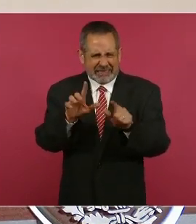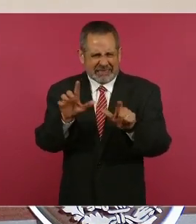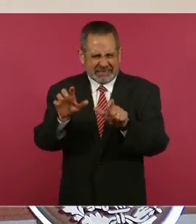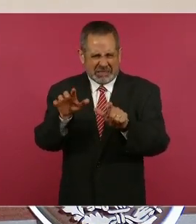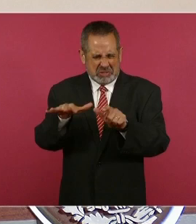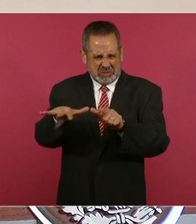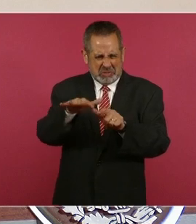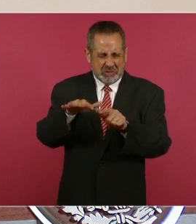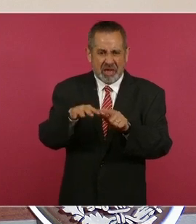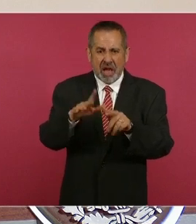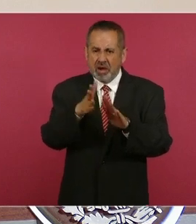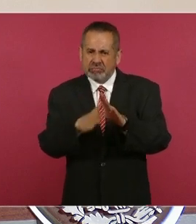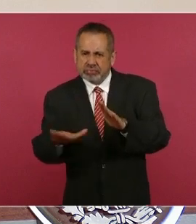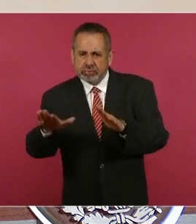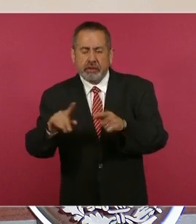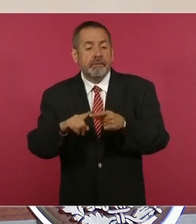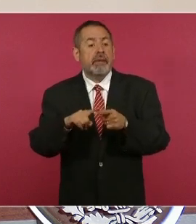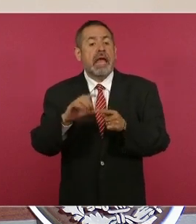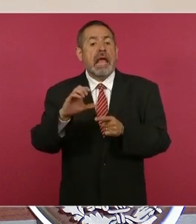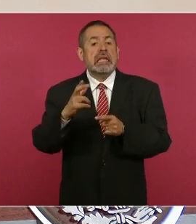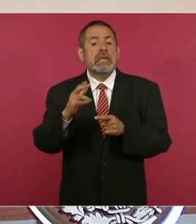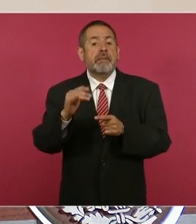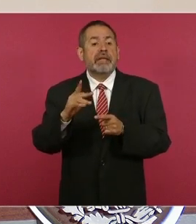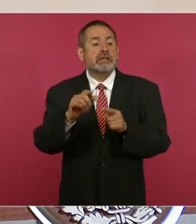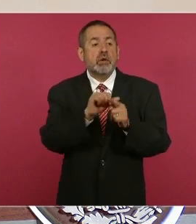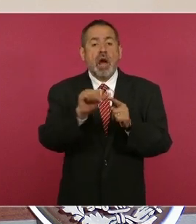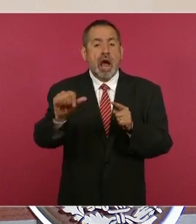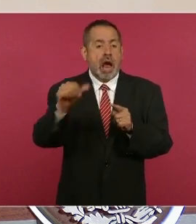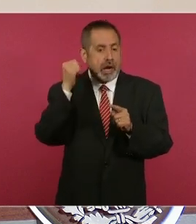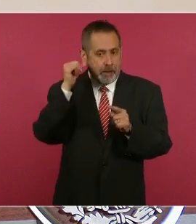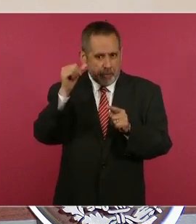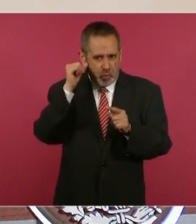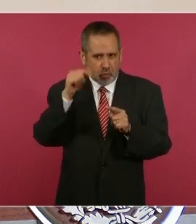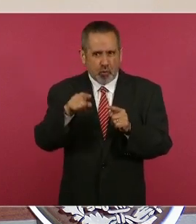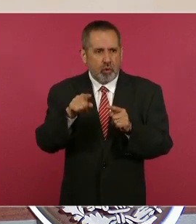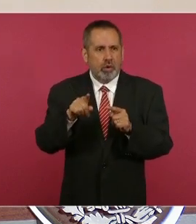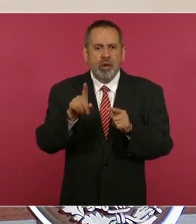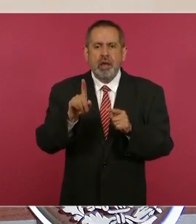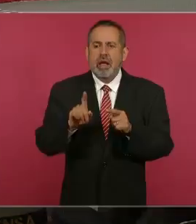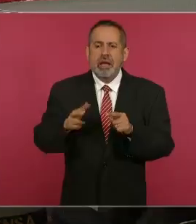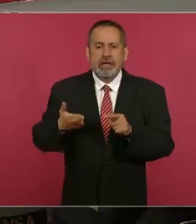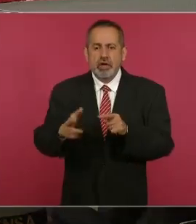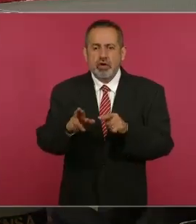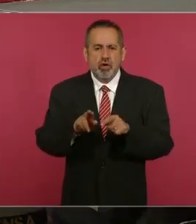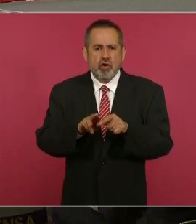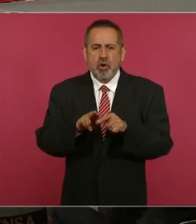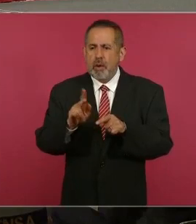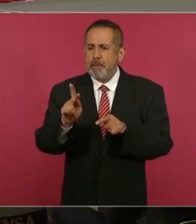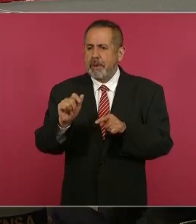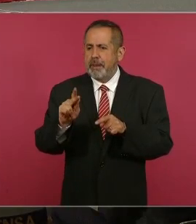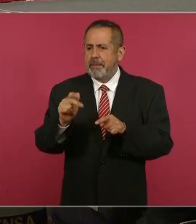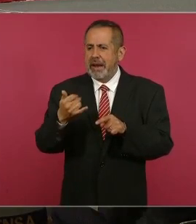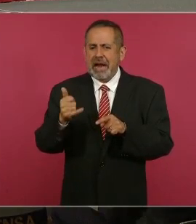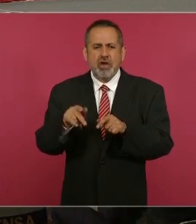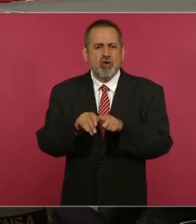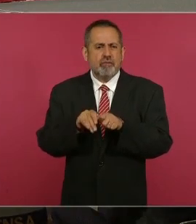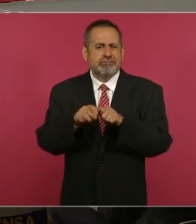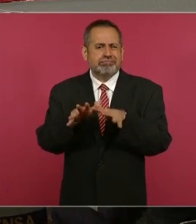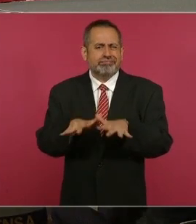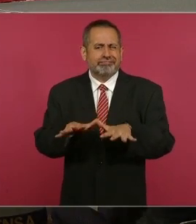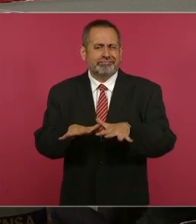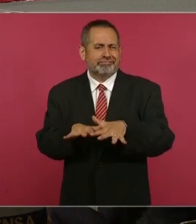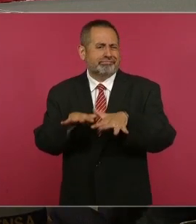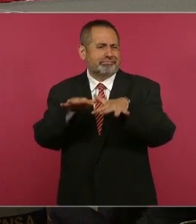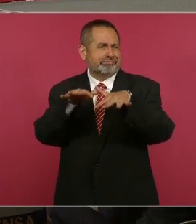83 más 700 por socavón. En la carretera Chilpancingo-Acapulco de Juárez, por desbordamiento del río Papagayo, así